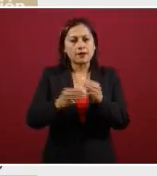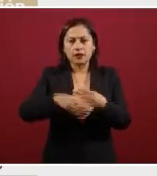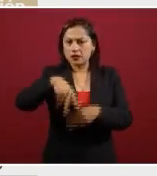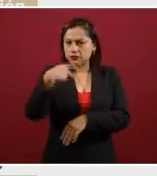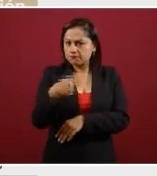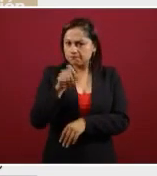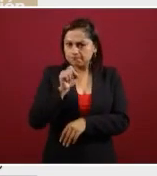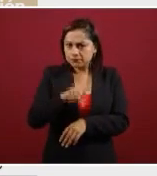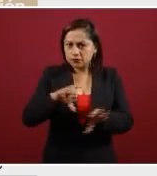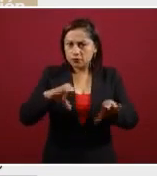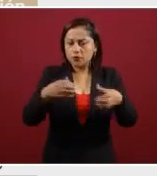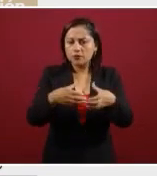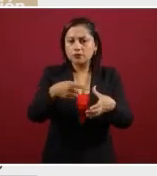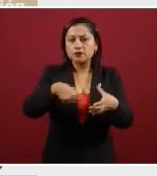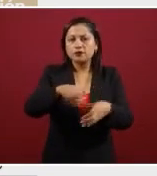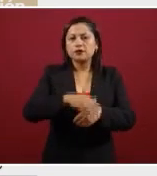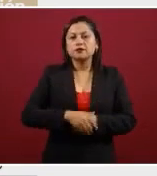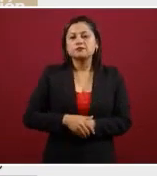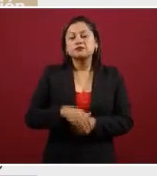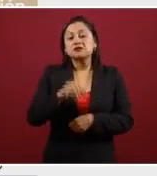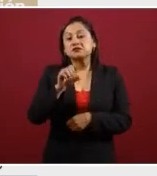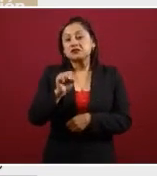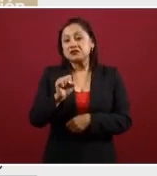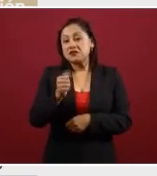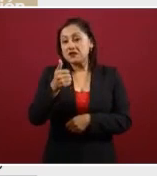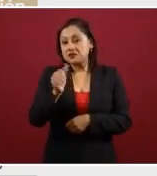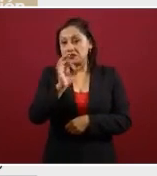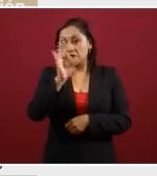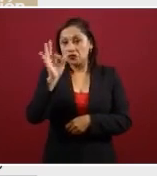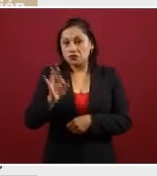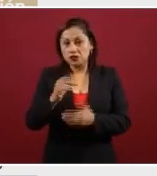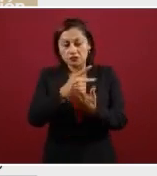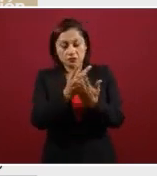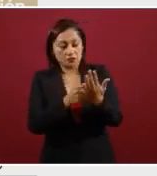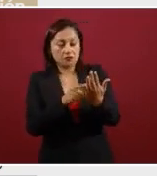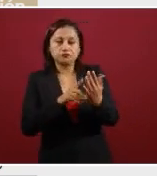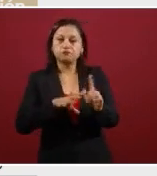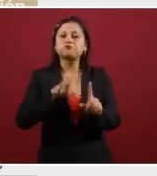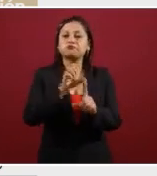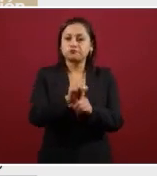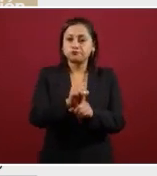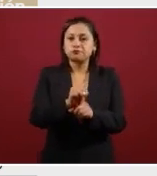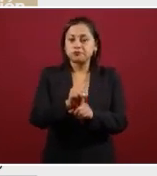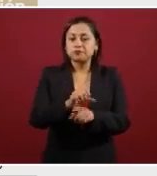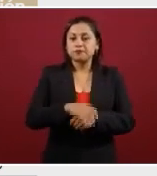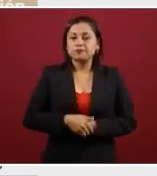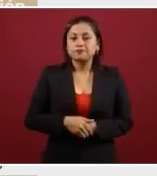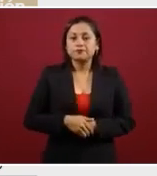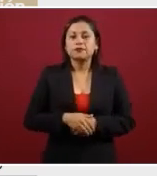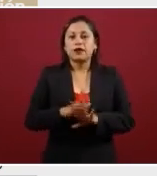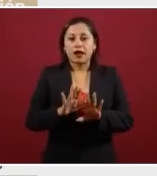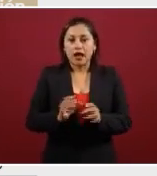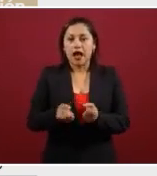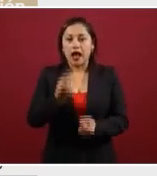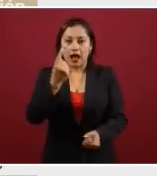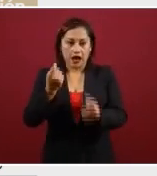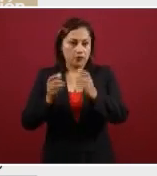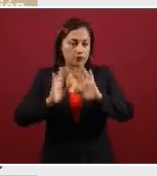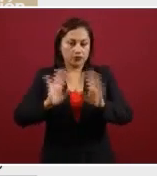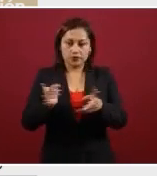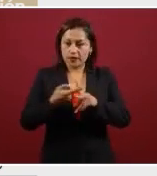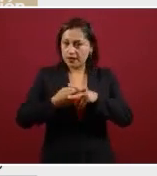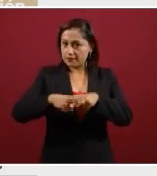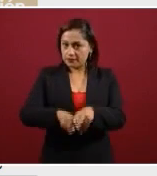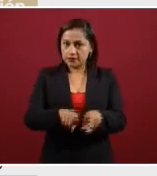Esto representa el 76% de avance y quienes ya iniciaron actividad porque ya tienen almácigos